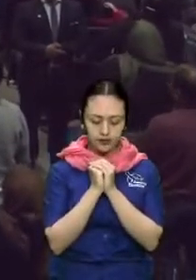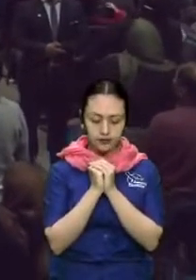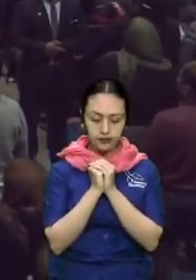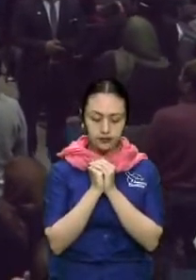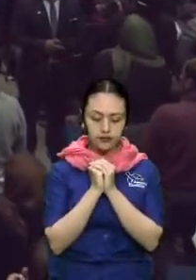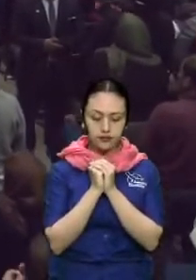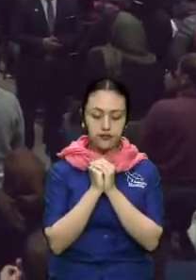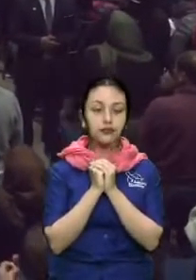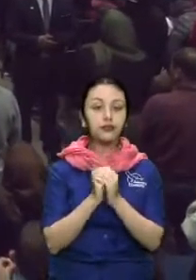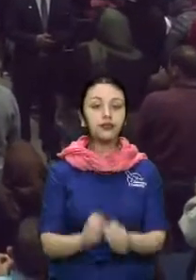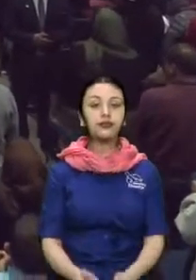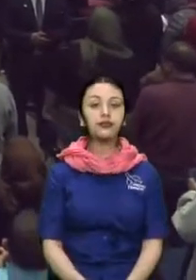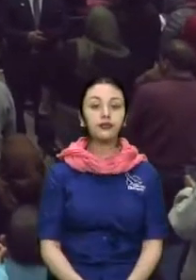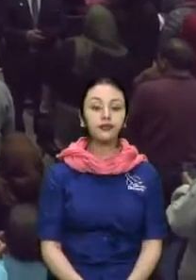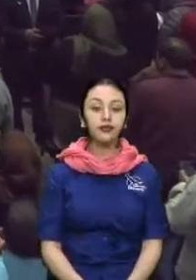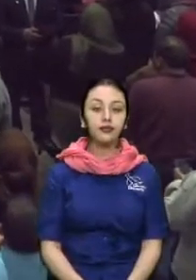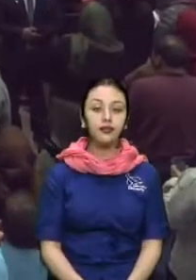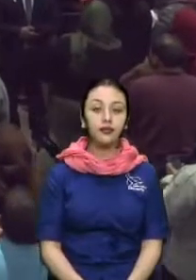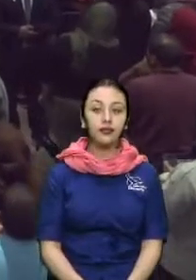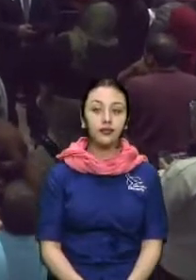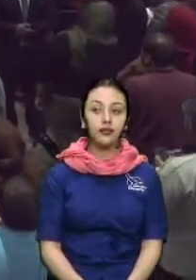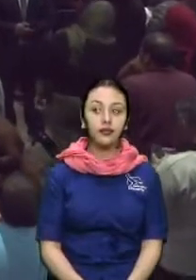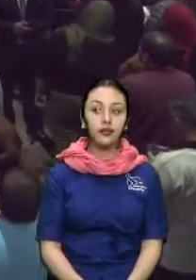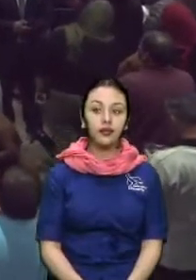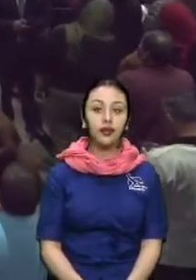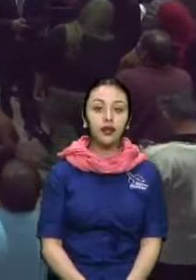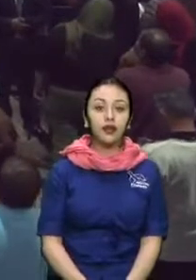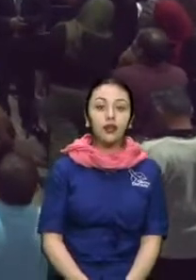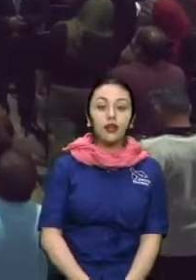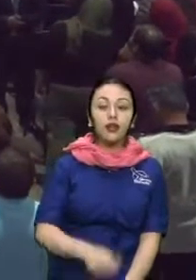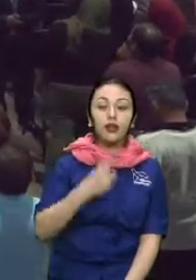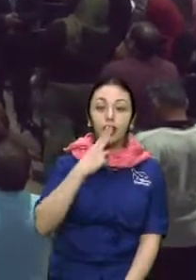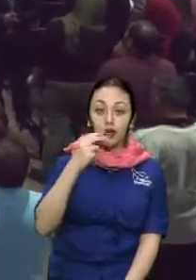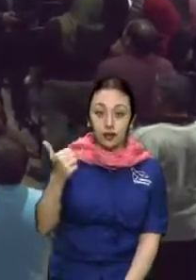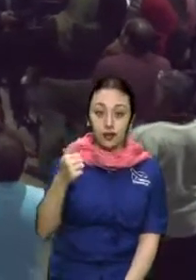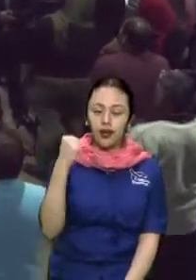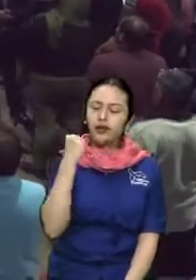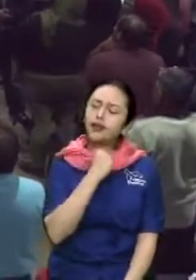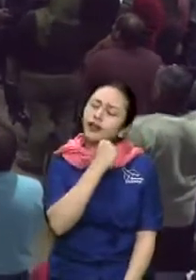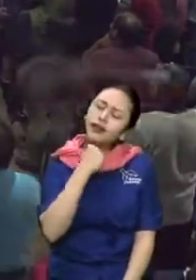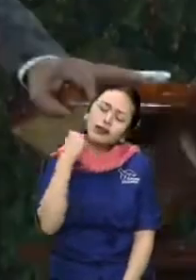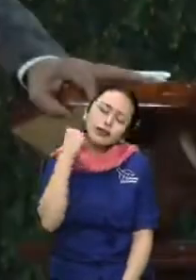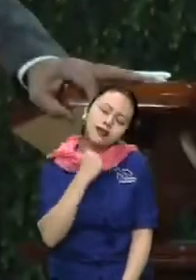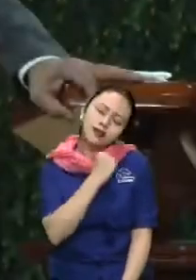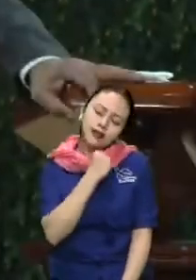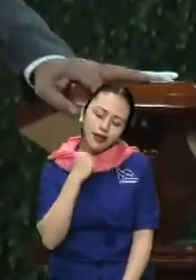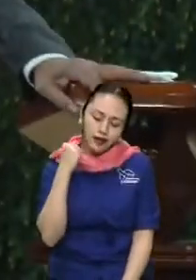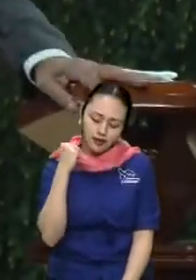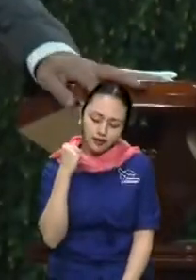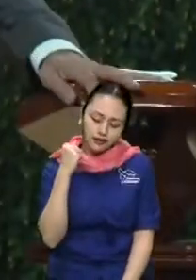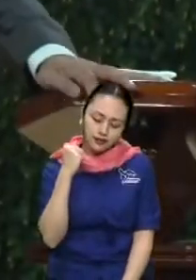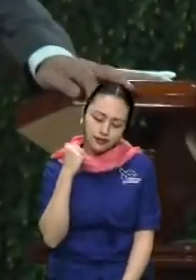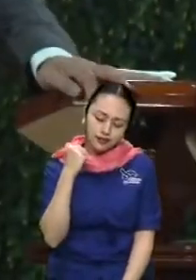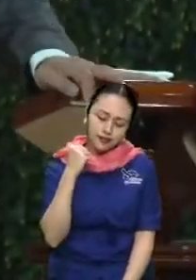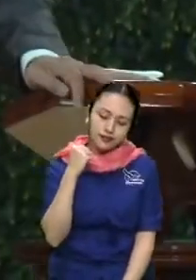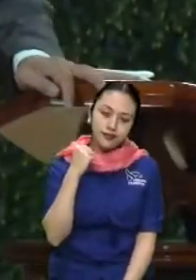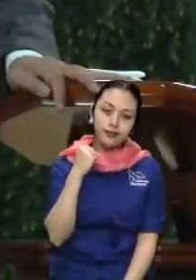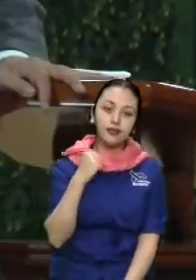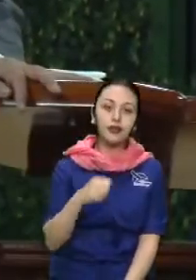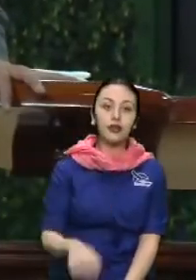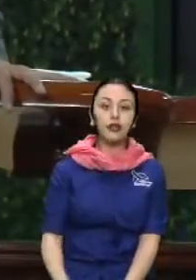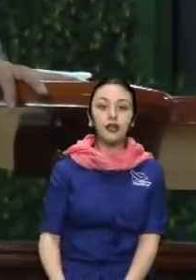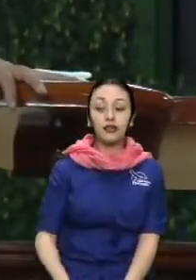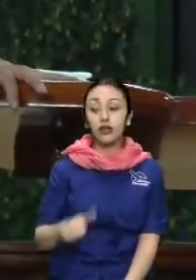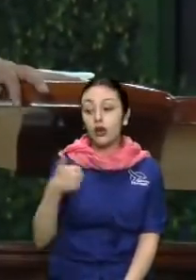entona ese himno, ese deseo, si hay alguien más, todavía lo esperamos. Todavía lo